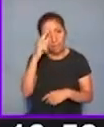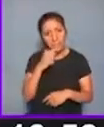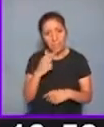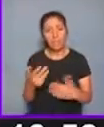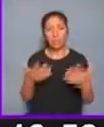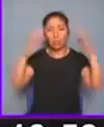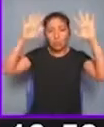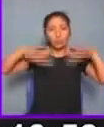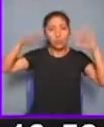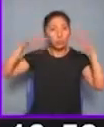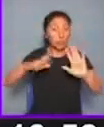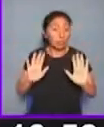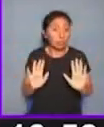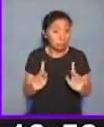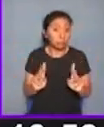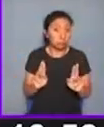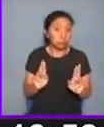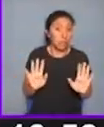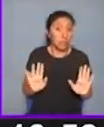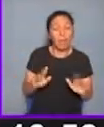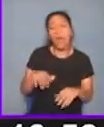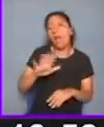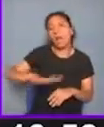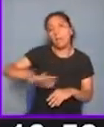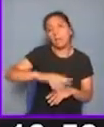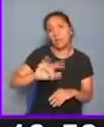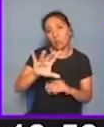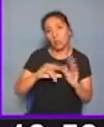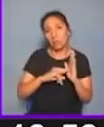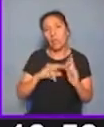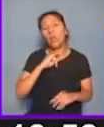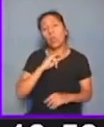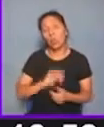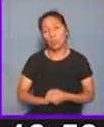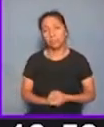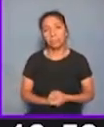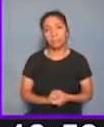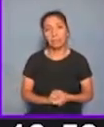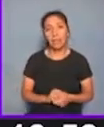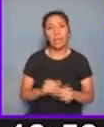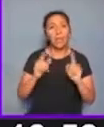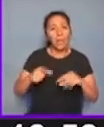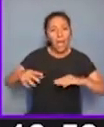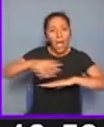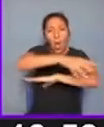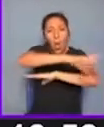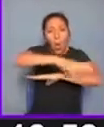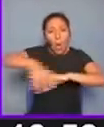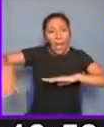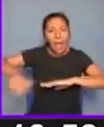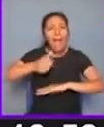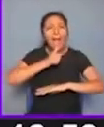pronosticado para la capital jujeña gran parte de la provincia de Jujuy y también hay algunos inconvenientes con un canal derivador que